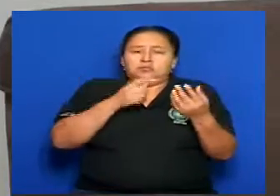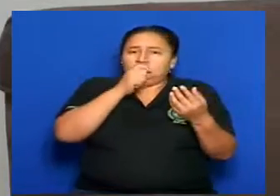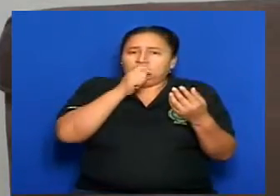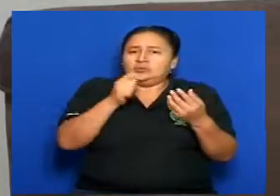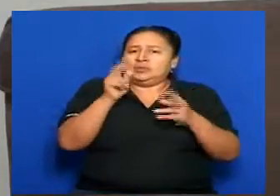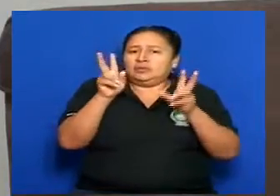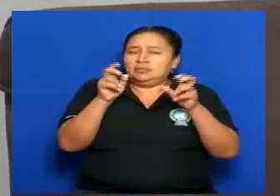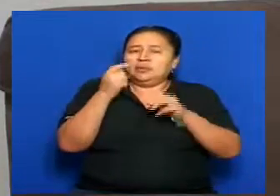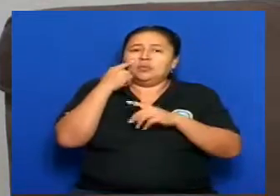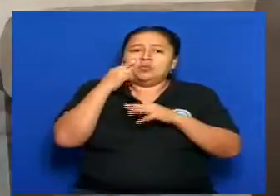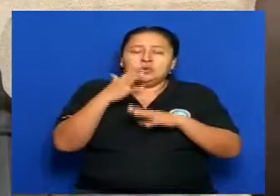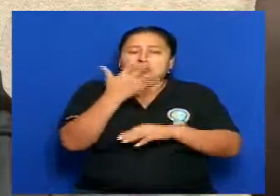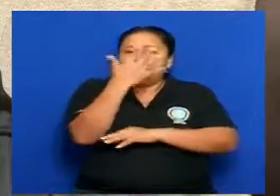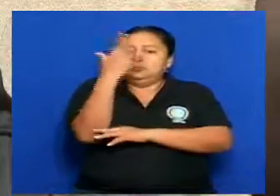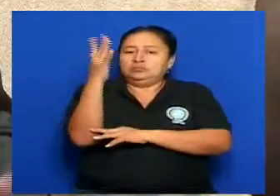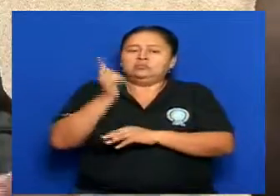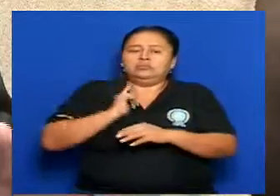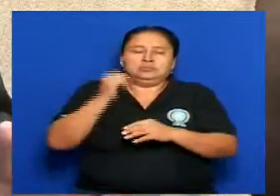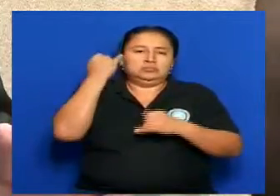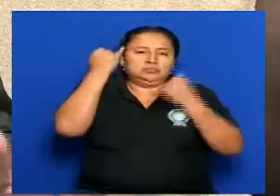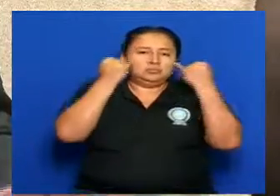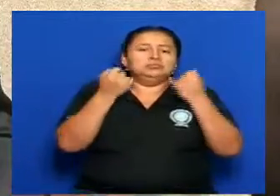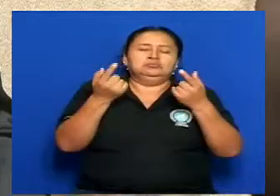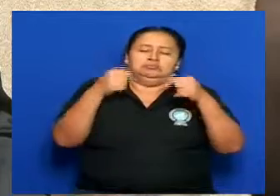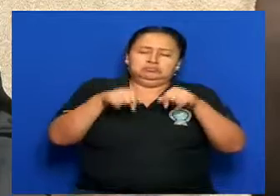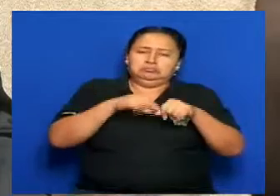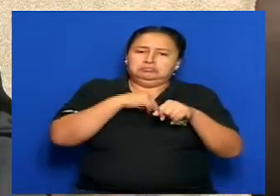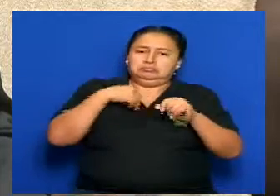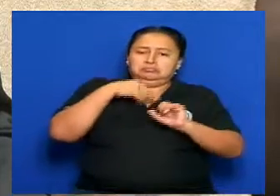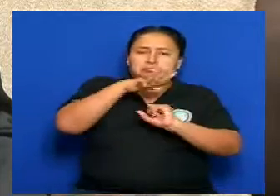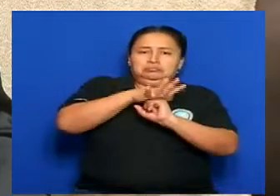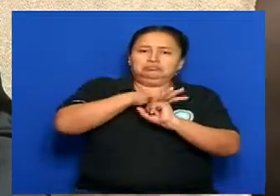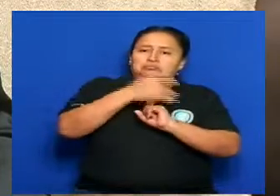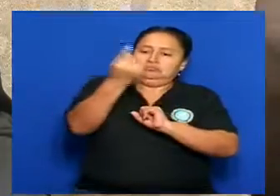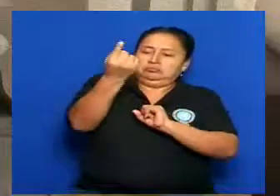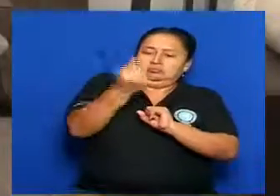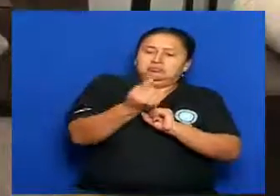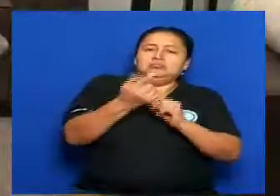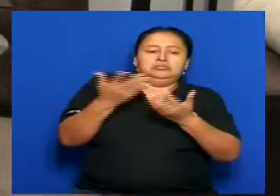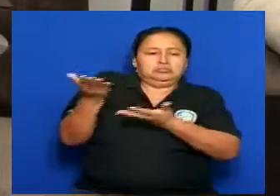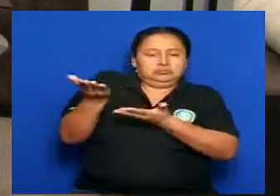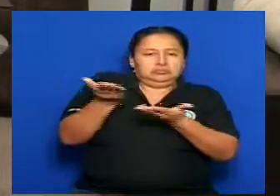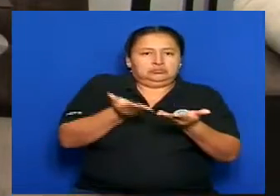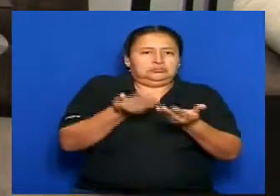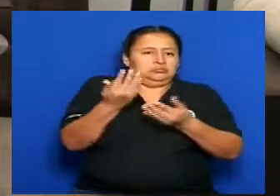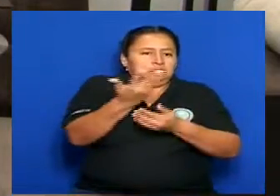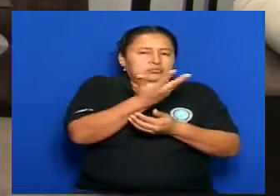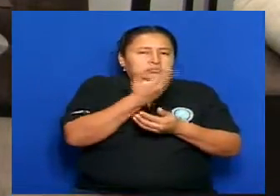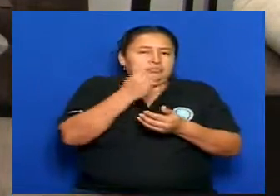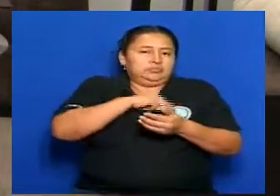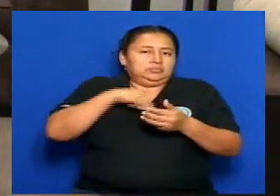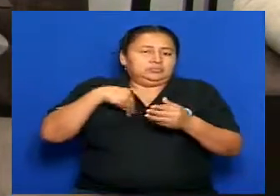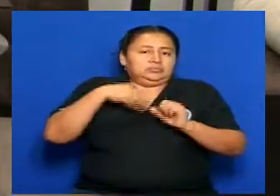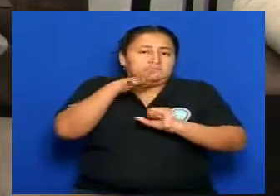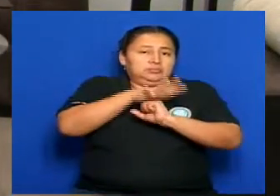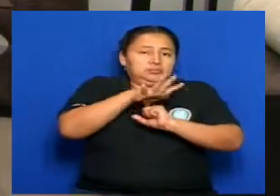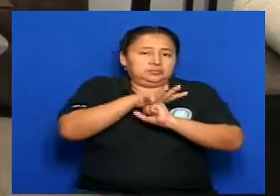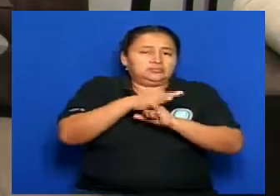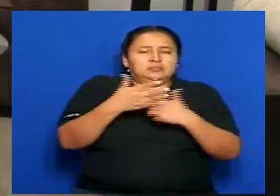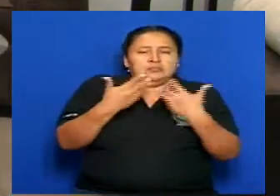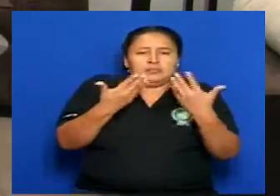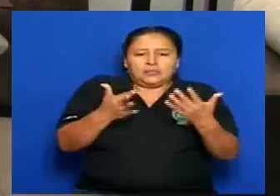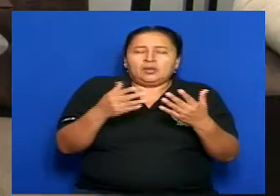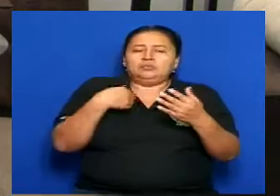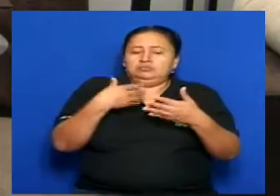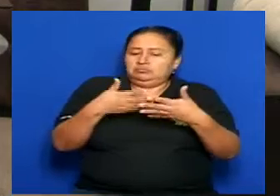el tema del medio ambiente y que tiene que dar aportes nosotros aquí en el seno de la comisión de la asamblea todos los miembros de la comisión y